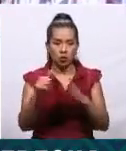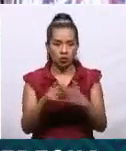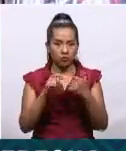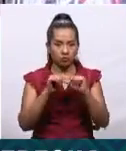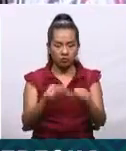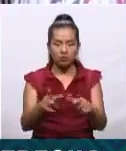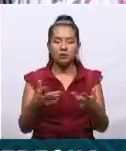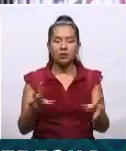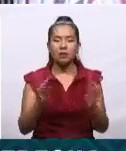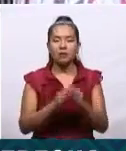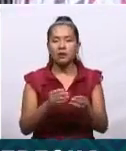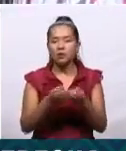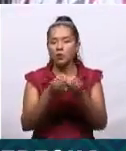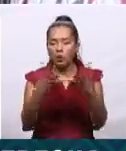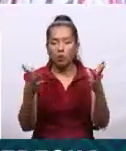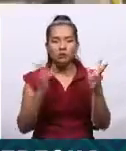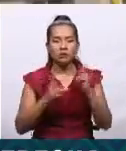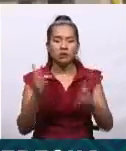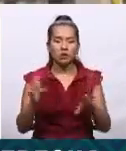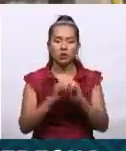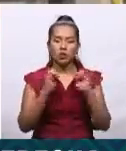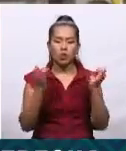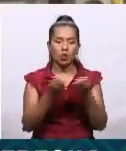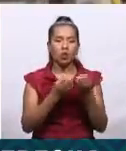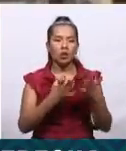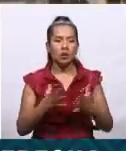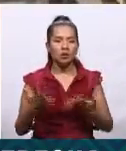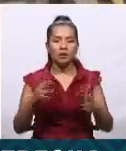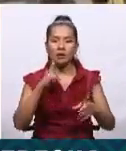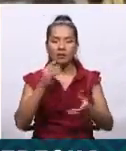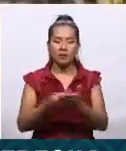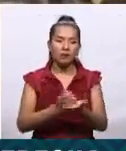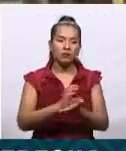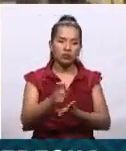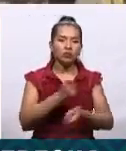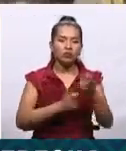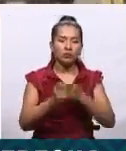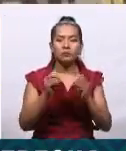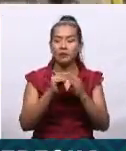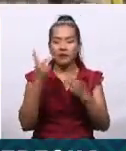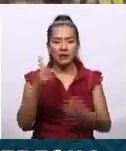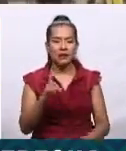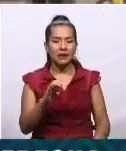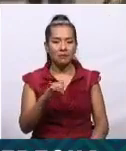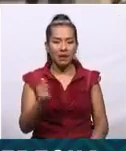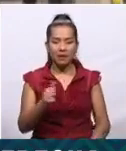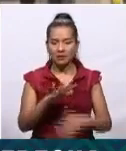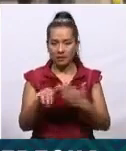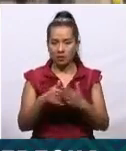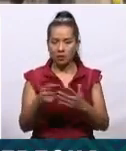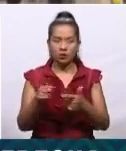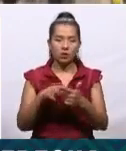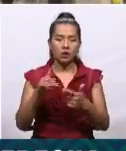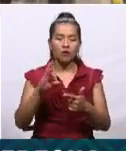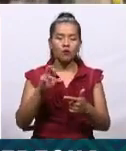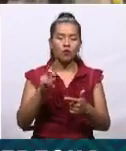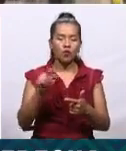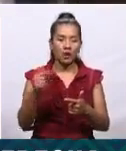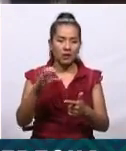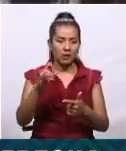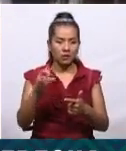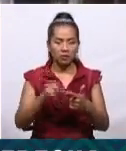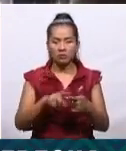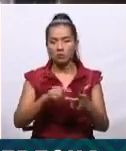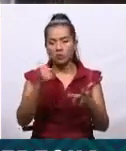además integrada por un centenar de grandes organizaciones que la financian. Entre estas figuran Human Events, Young American Foundation y